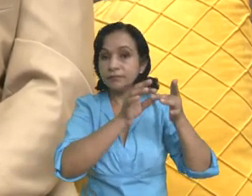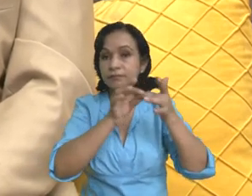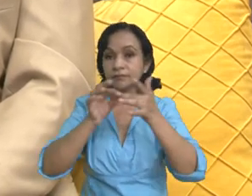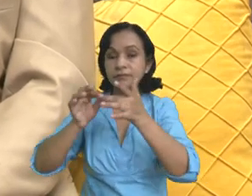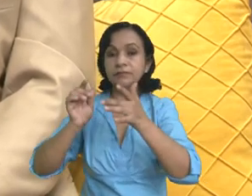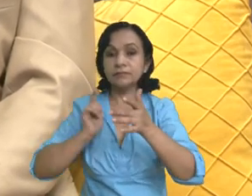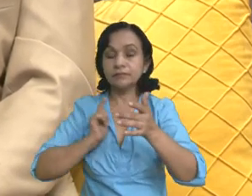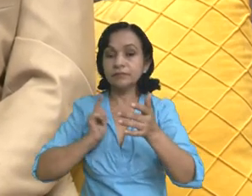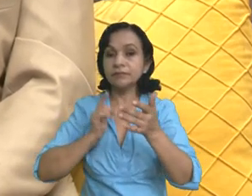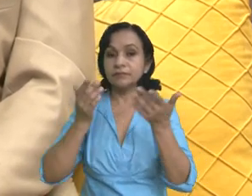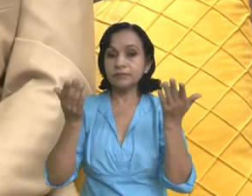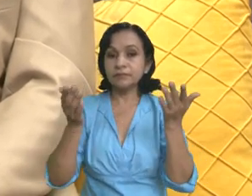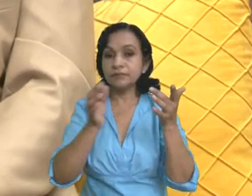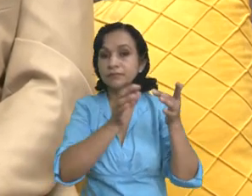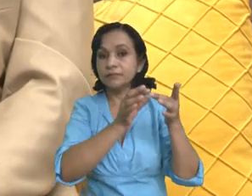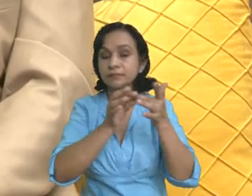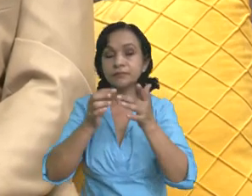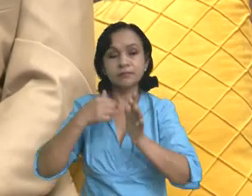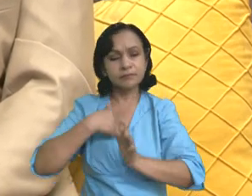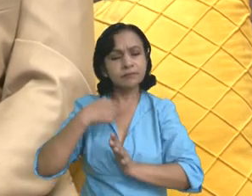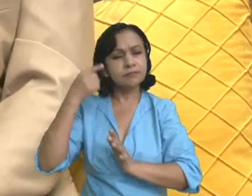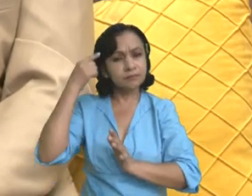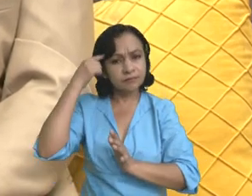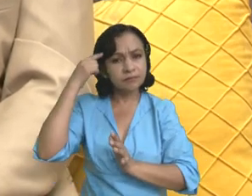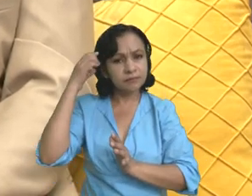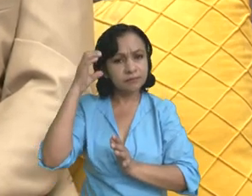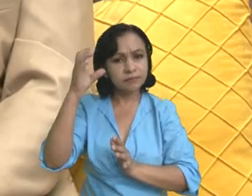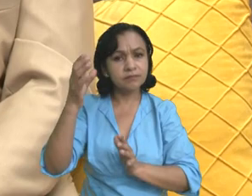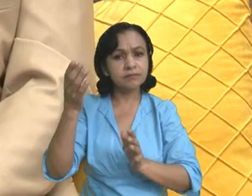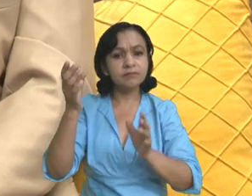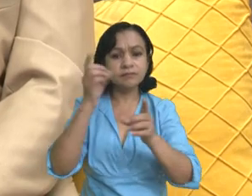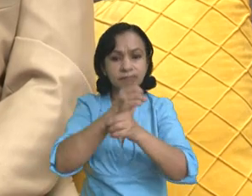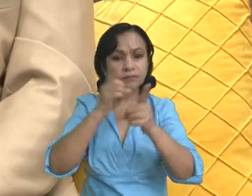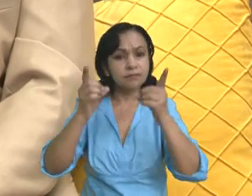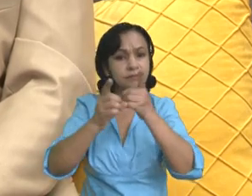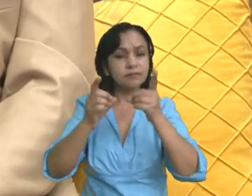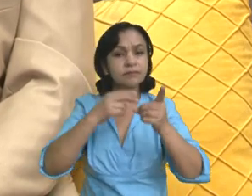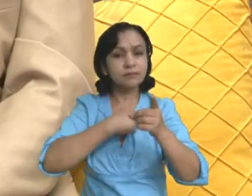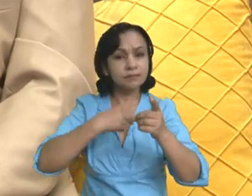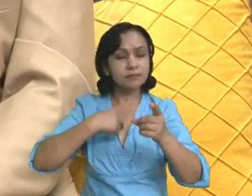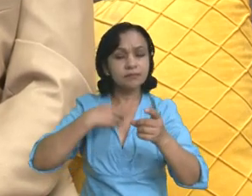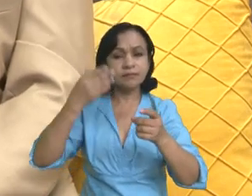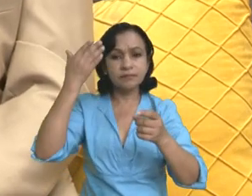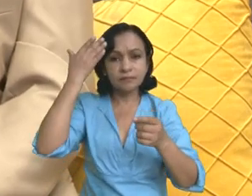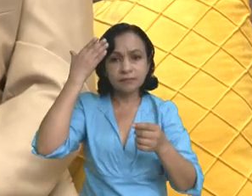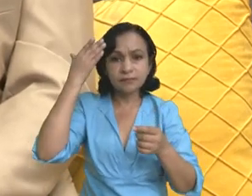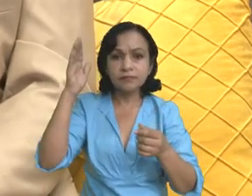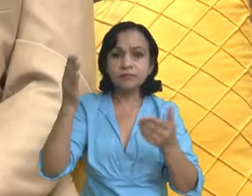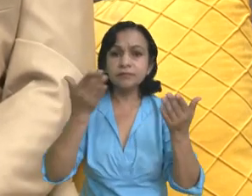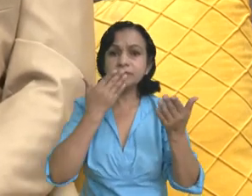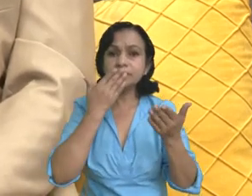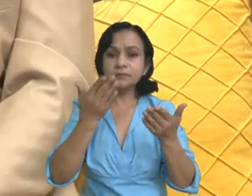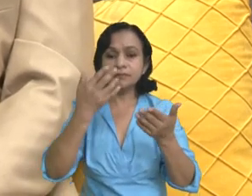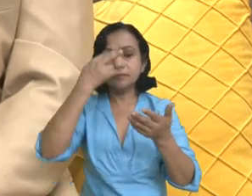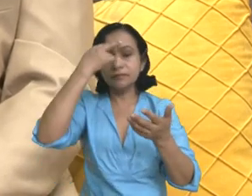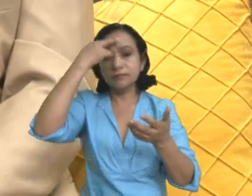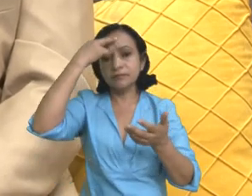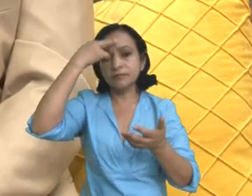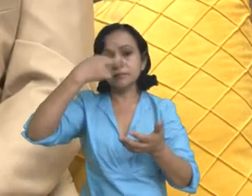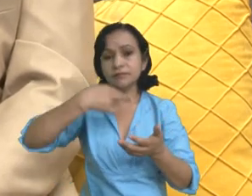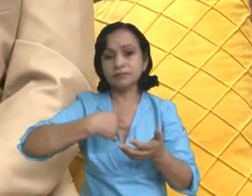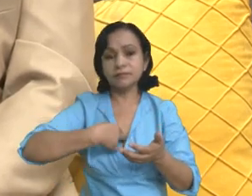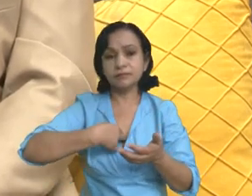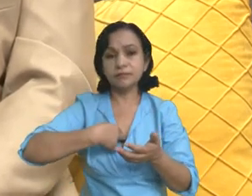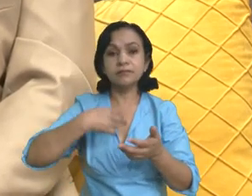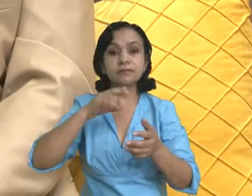una incidencia. Entonces yo creo que es momento de verdad de saber la apreciación responsable que tenemos